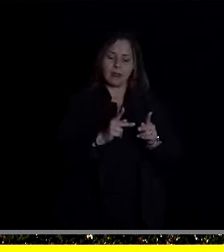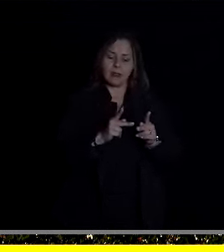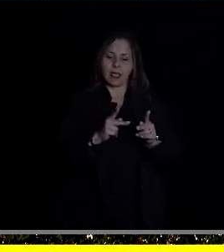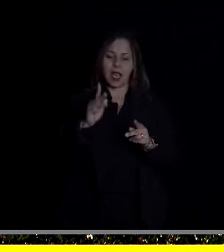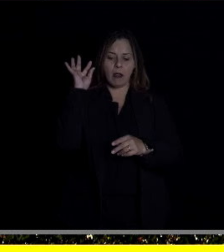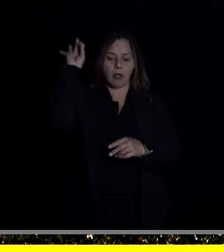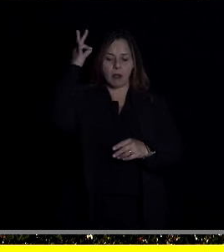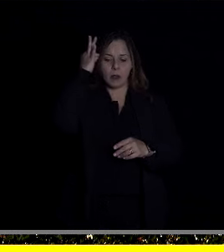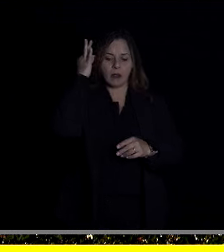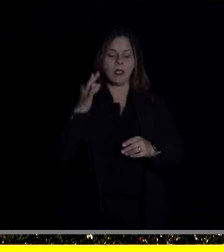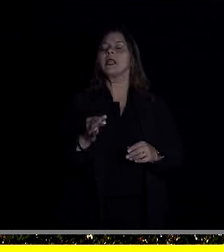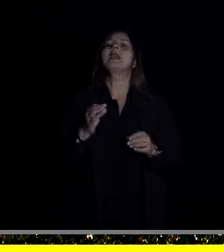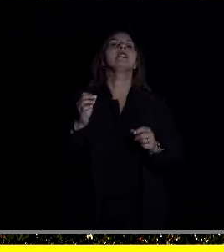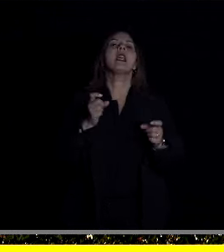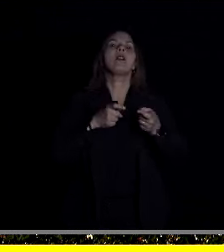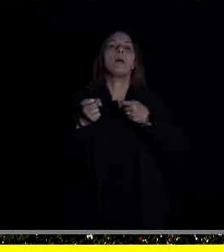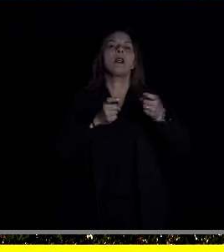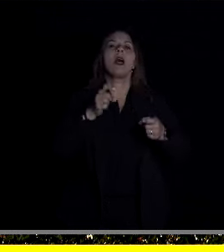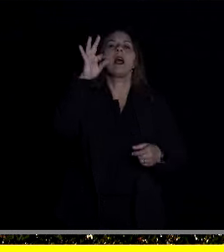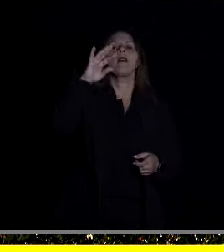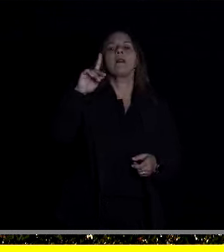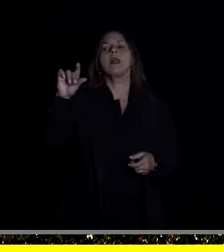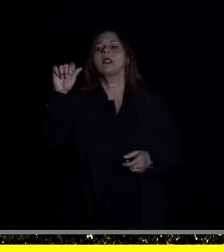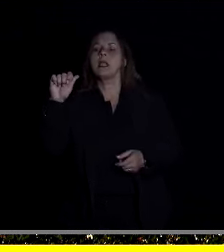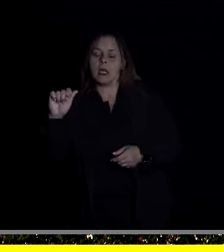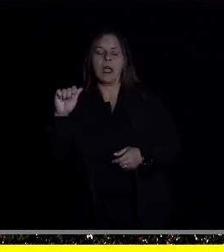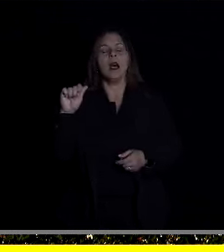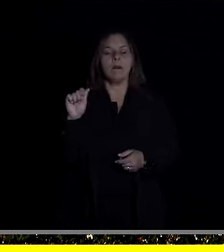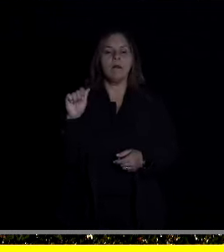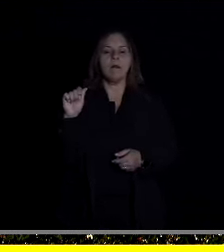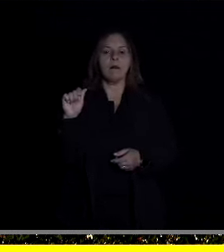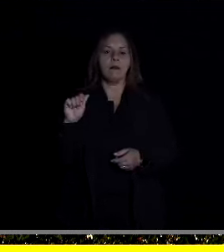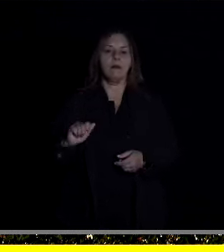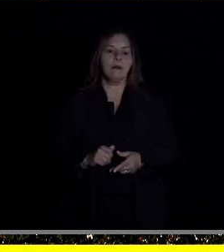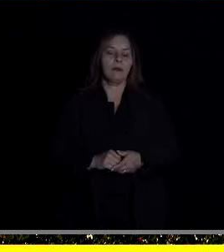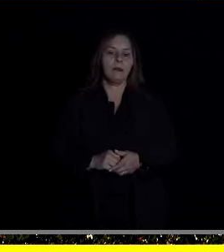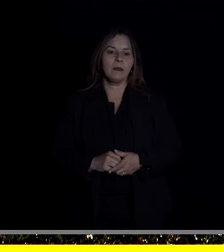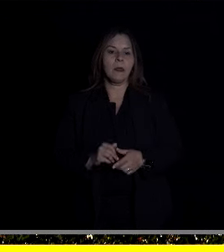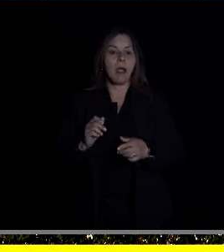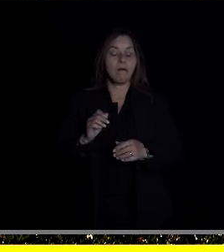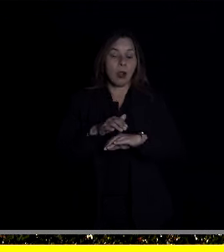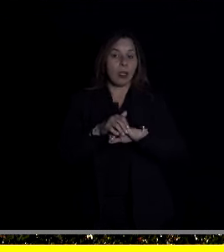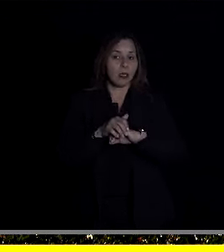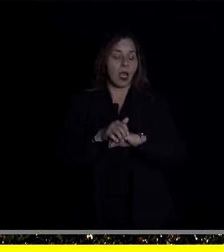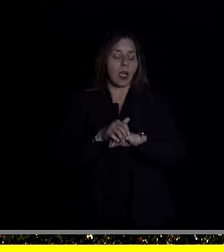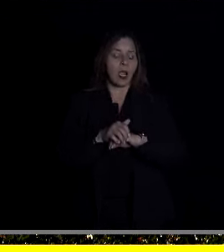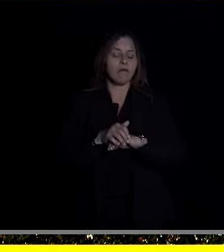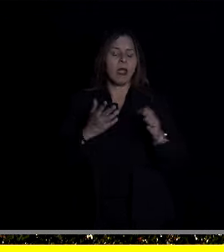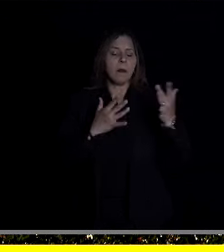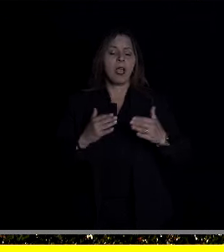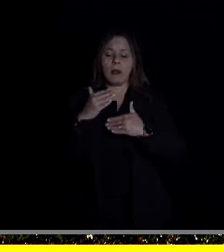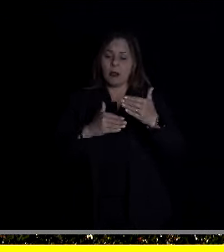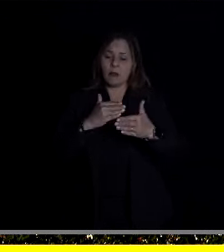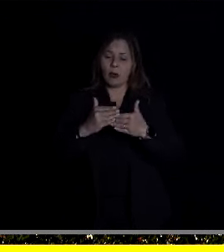administrado por la FTA, la Federal Transit Administration, FTA por sus siglas en inglés, y esperamos iniciar el proceso de construcción